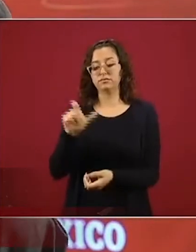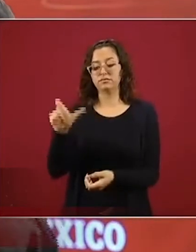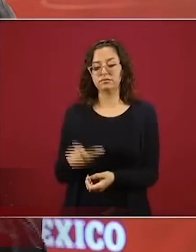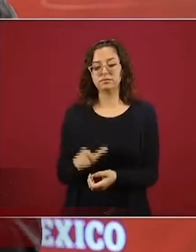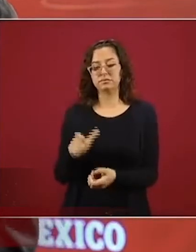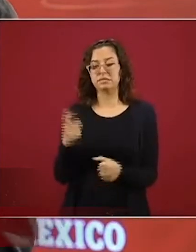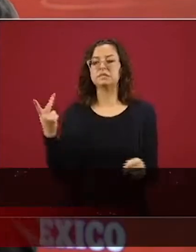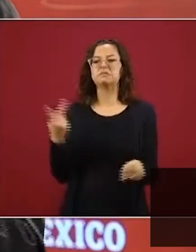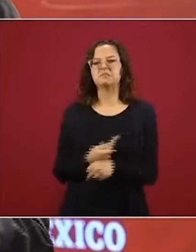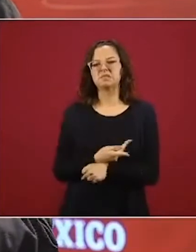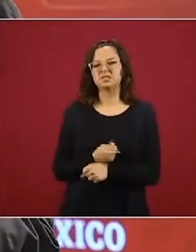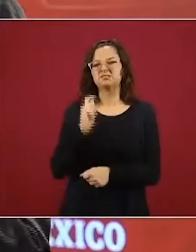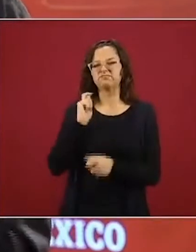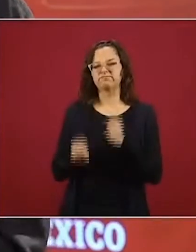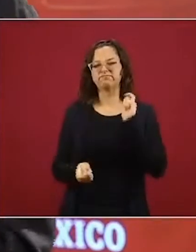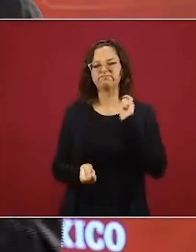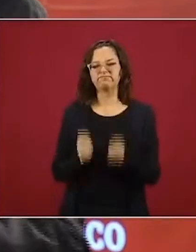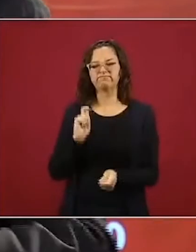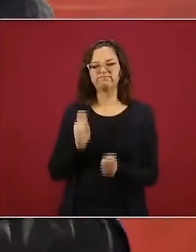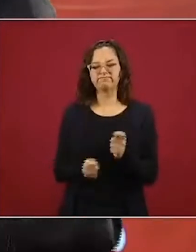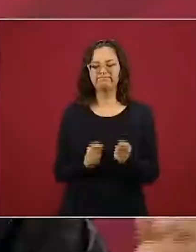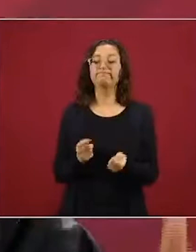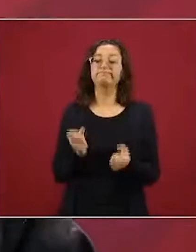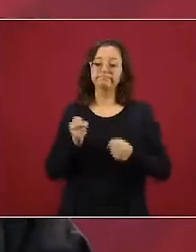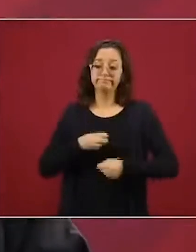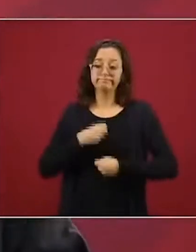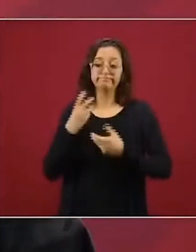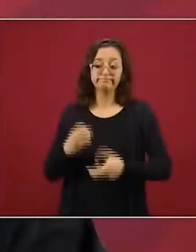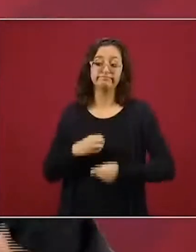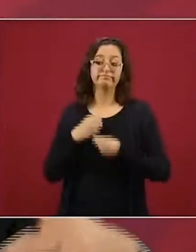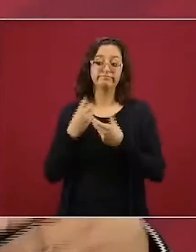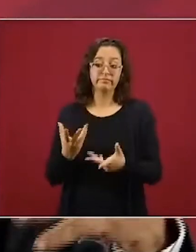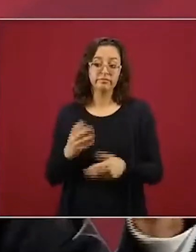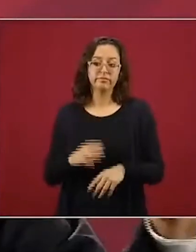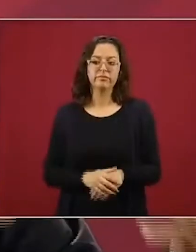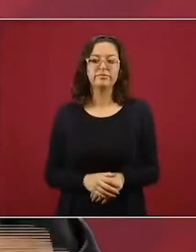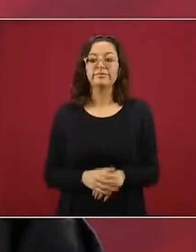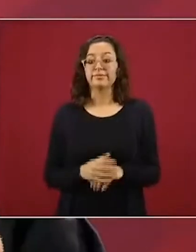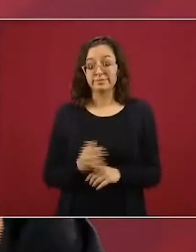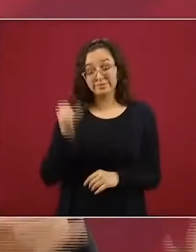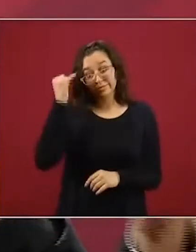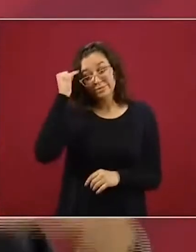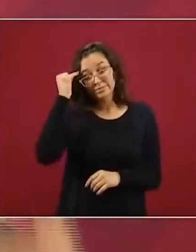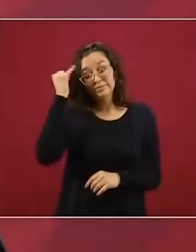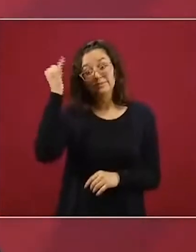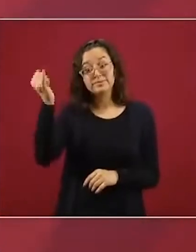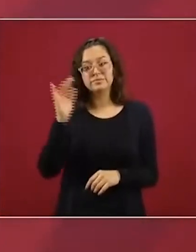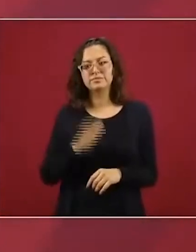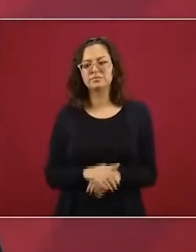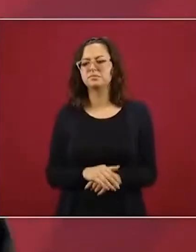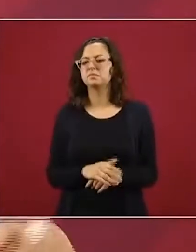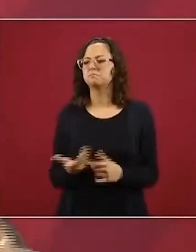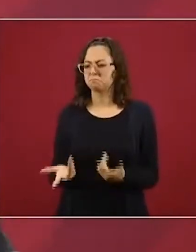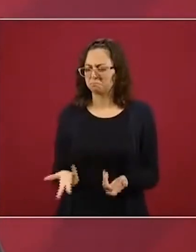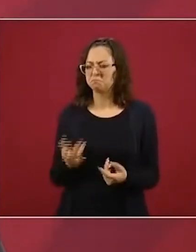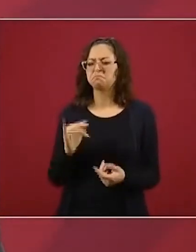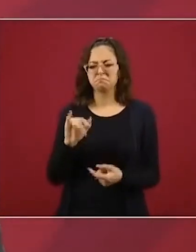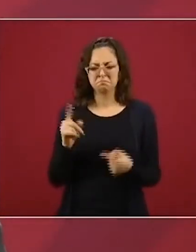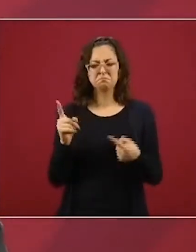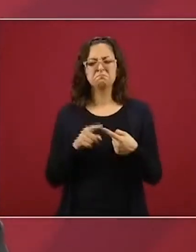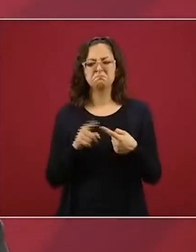Imagínense, independientemente de la pena, de lo que podemos recuperar,